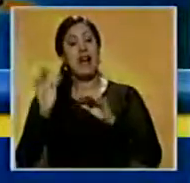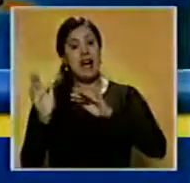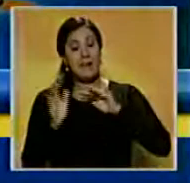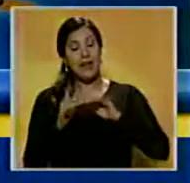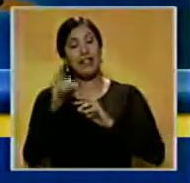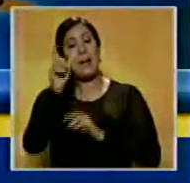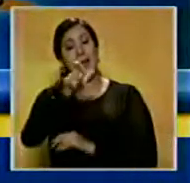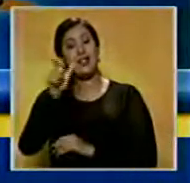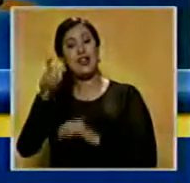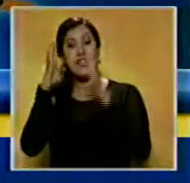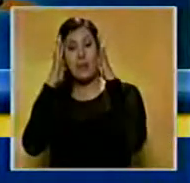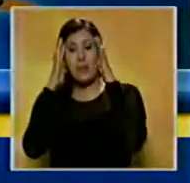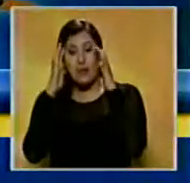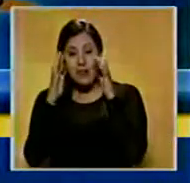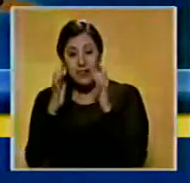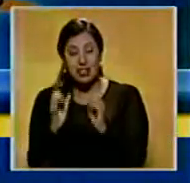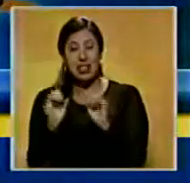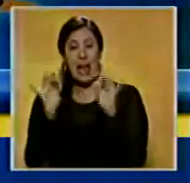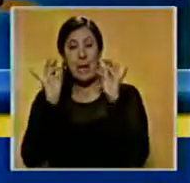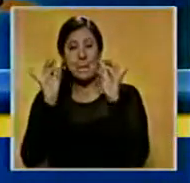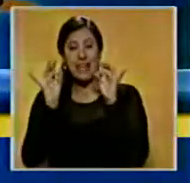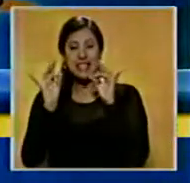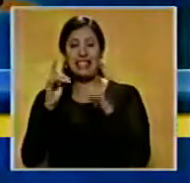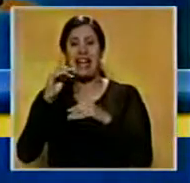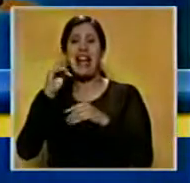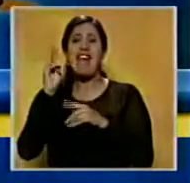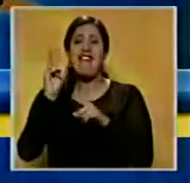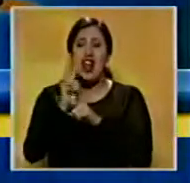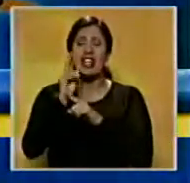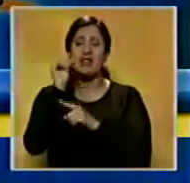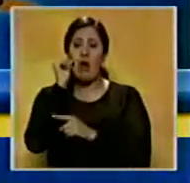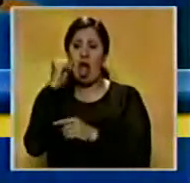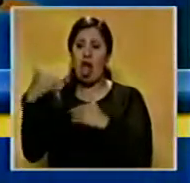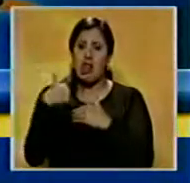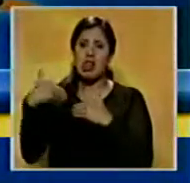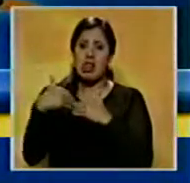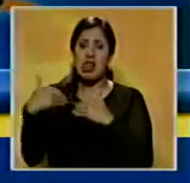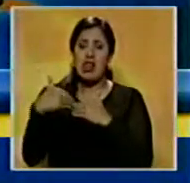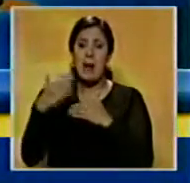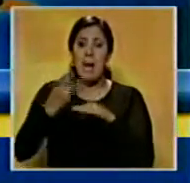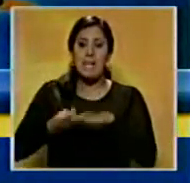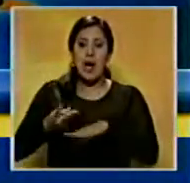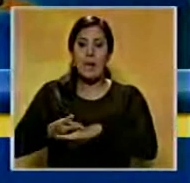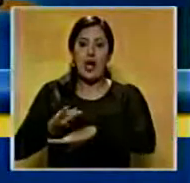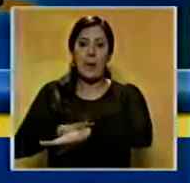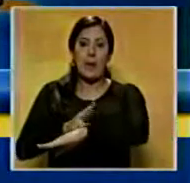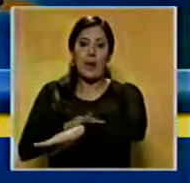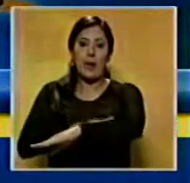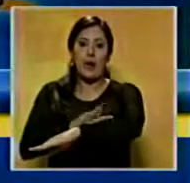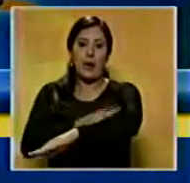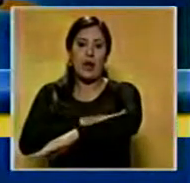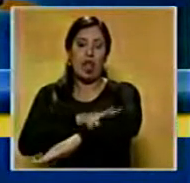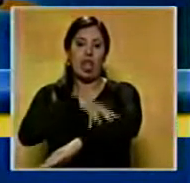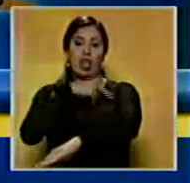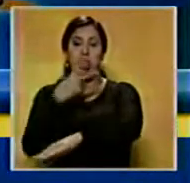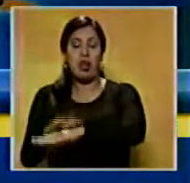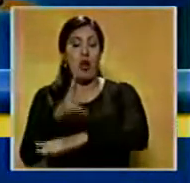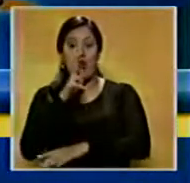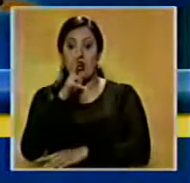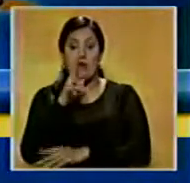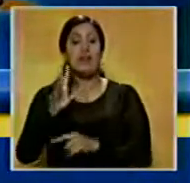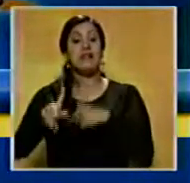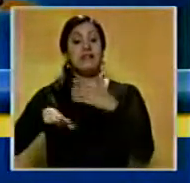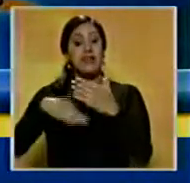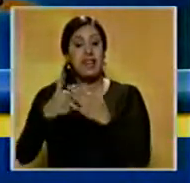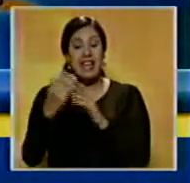especialistas, la violencia contra la mujer es progresiva, porque a medida que pasa el tiempo se va incrementando la violencia. Una de las